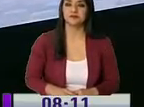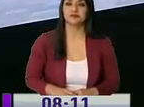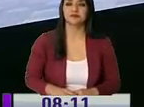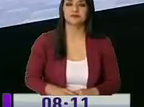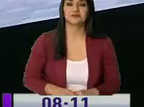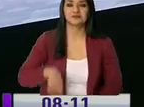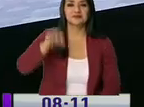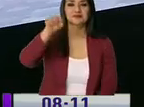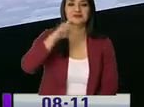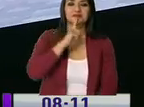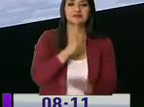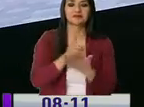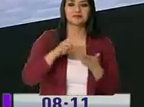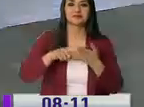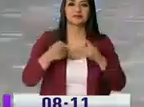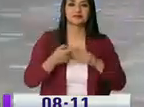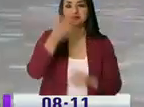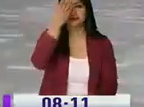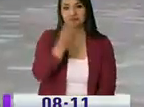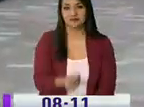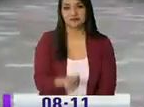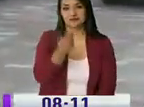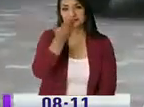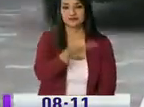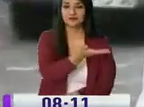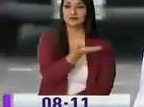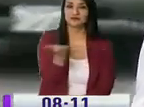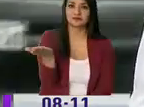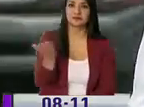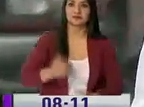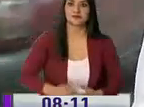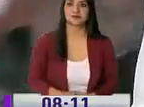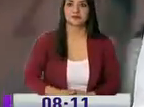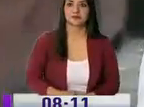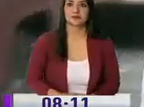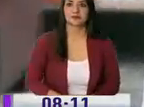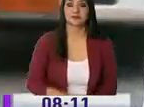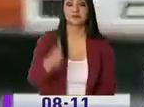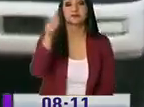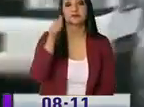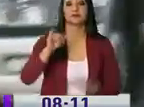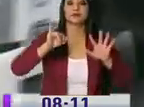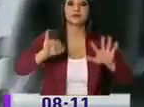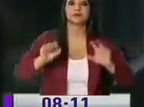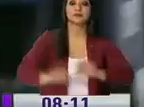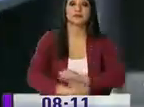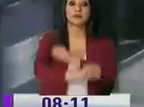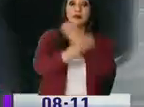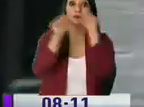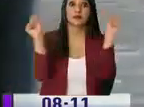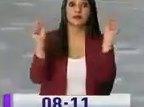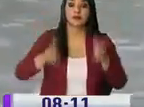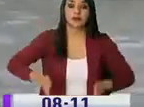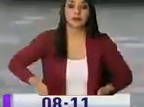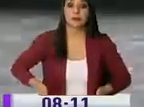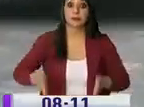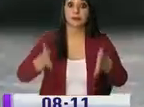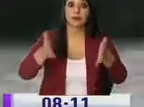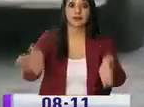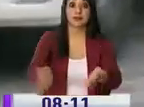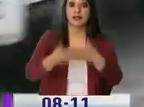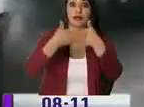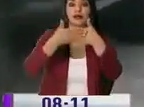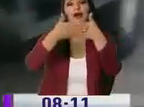Así es, Robert, amigos televidentes, un excelente día para todos ustedes. El día de ayer a las 6 de la mañana se abrió al tránsito vehicular la